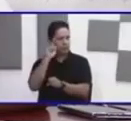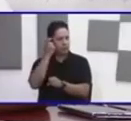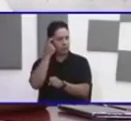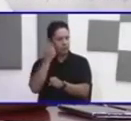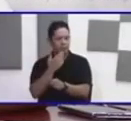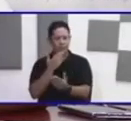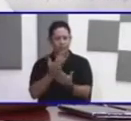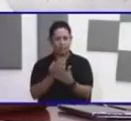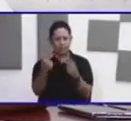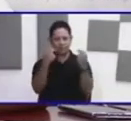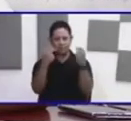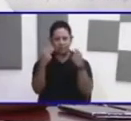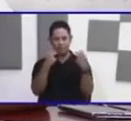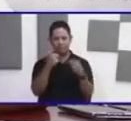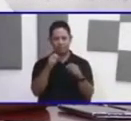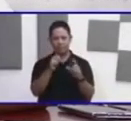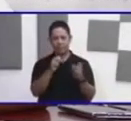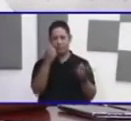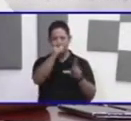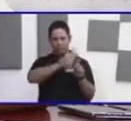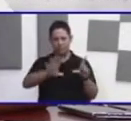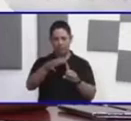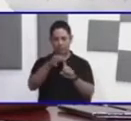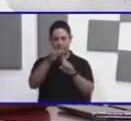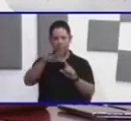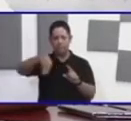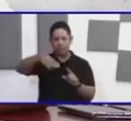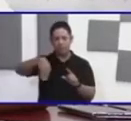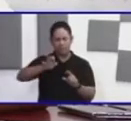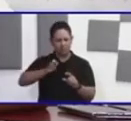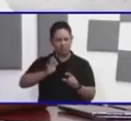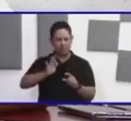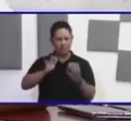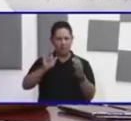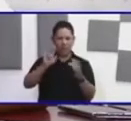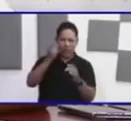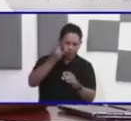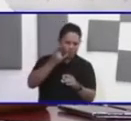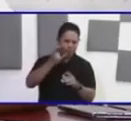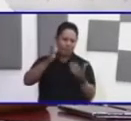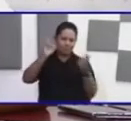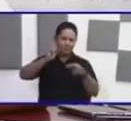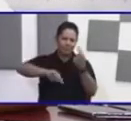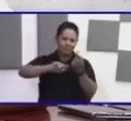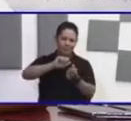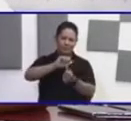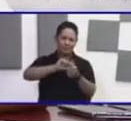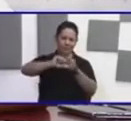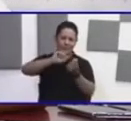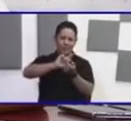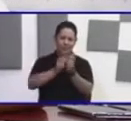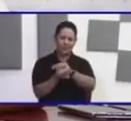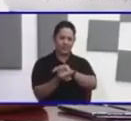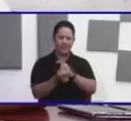en sintonía en el programa especial que hacemos los miércoles, pero que por razones ya manifestadas lo